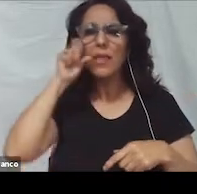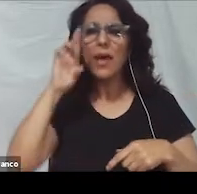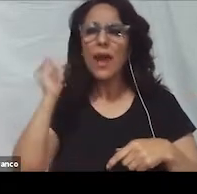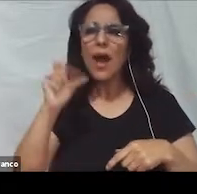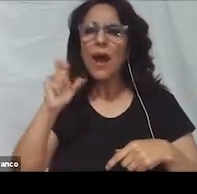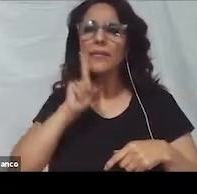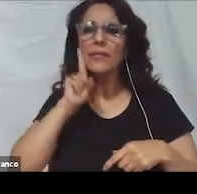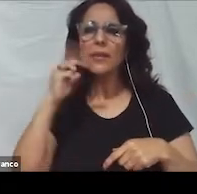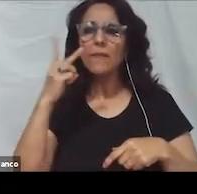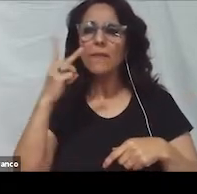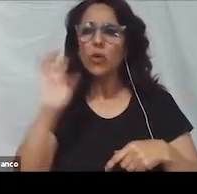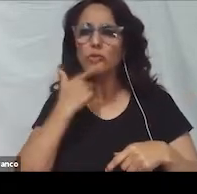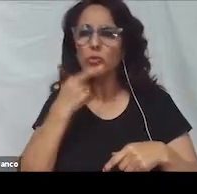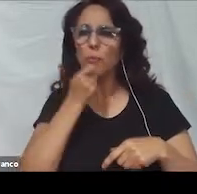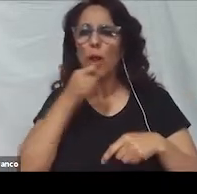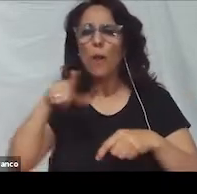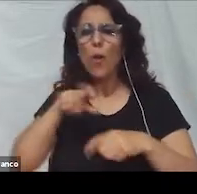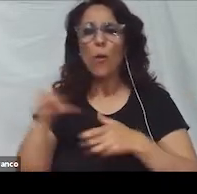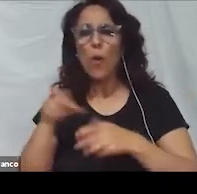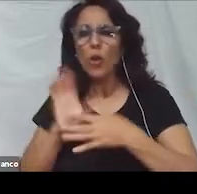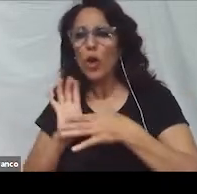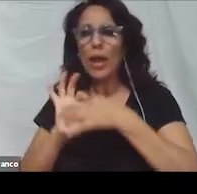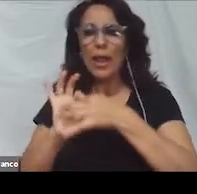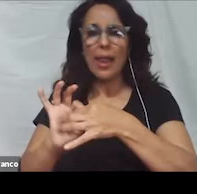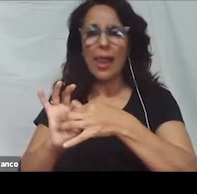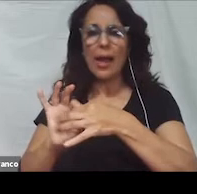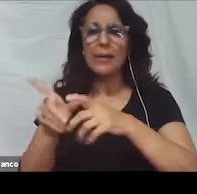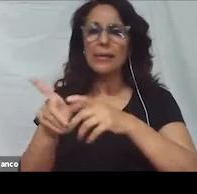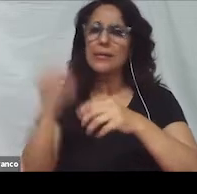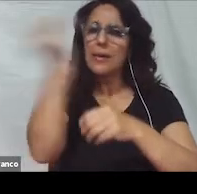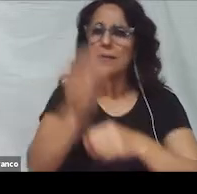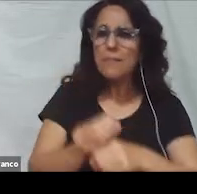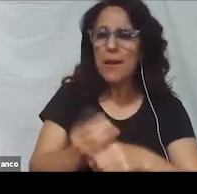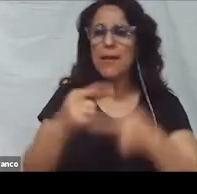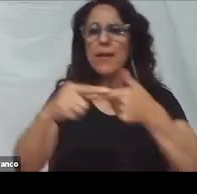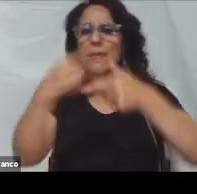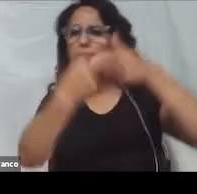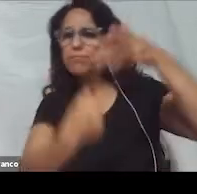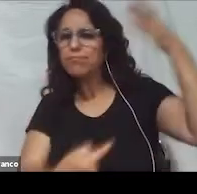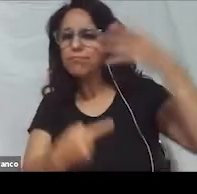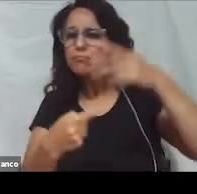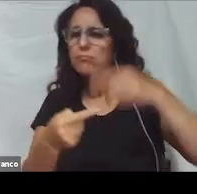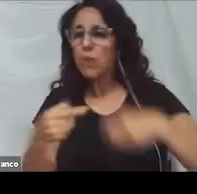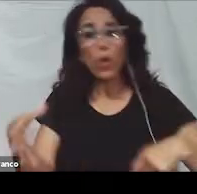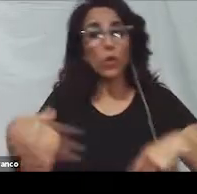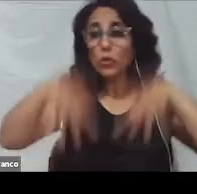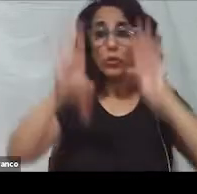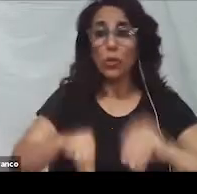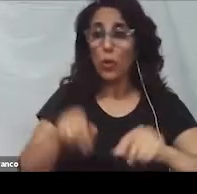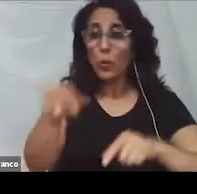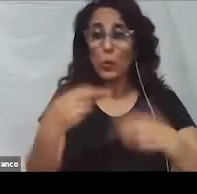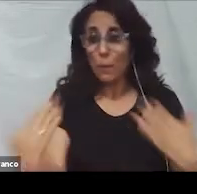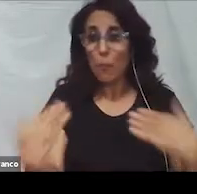por ejemplo, los formularios, los botones, los enlaces, ¿sí? Todos aquellos elementos con los que ustedes pueden